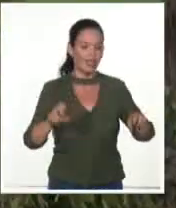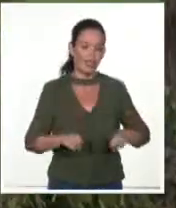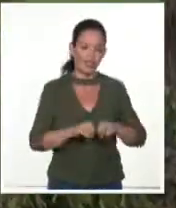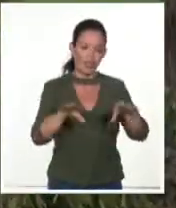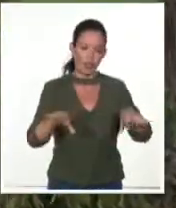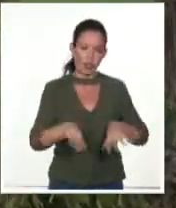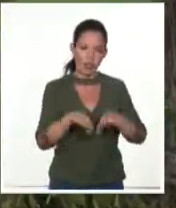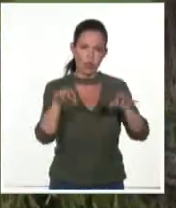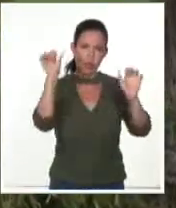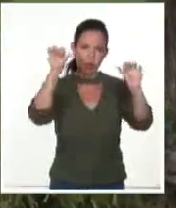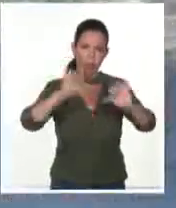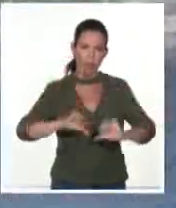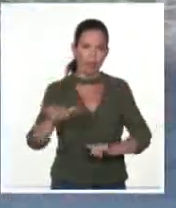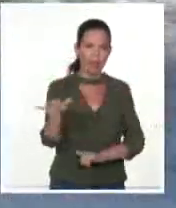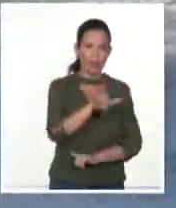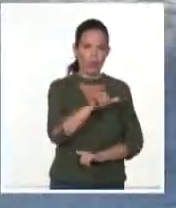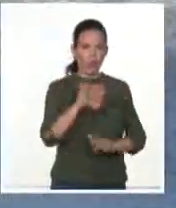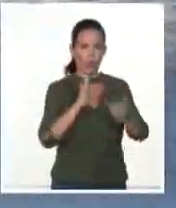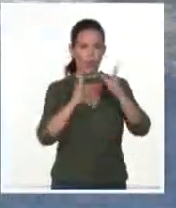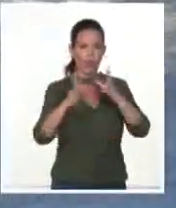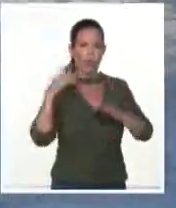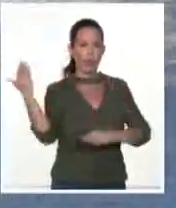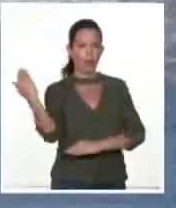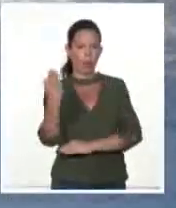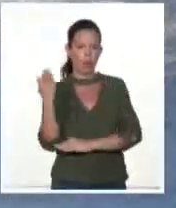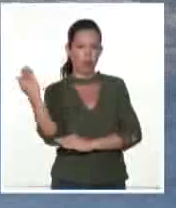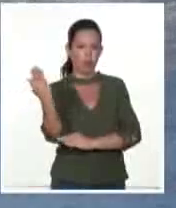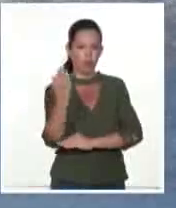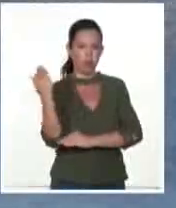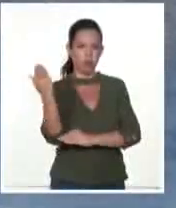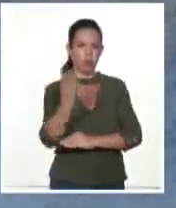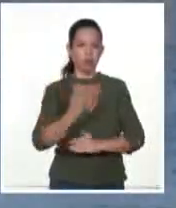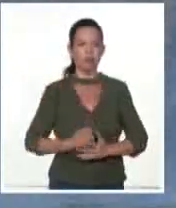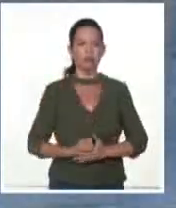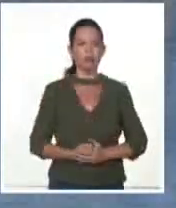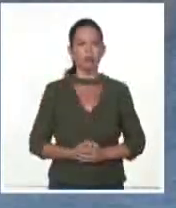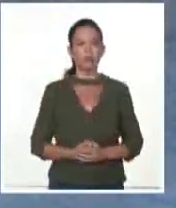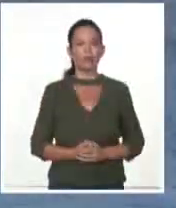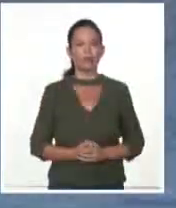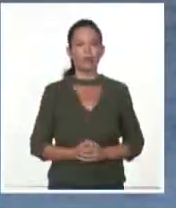especial huracanes de gran intensidad. Desde Mayabeque, Daniel Kering, Sistema Informativo de la Televisión Cubana.